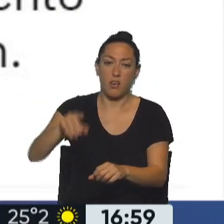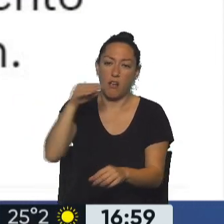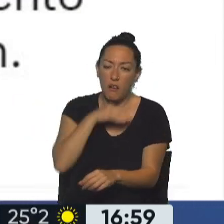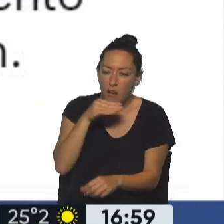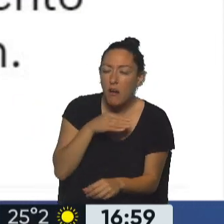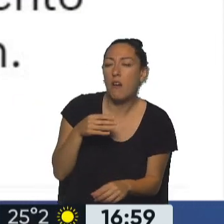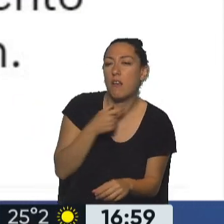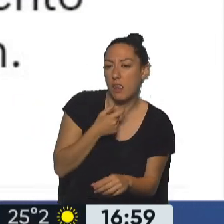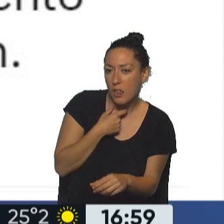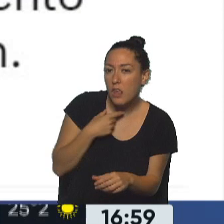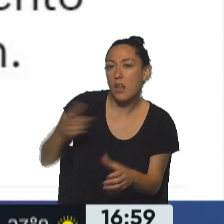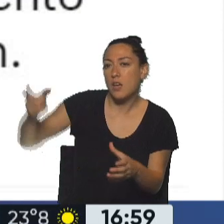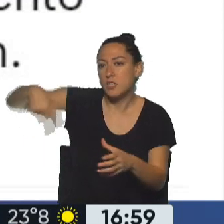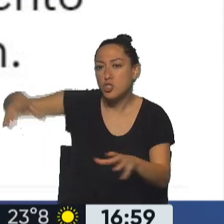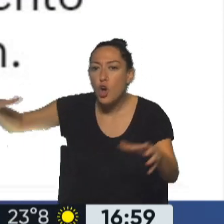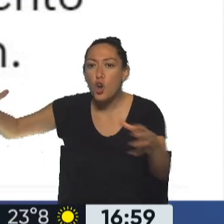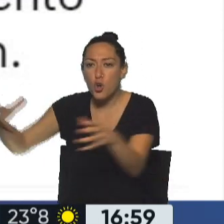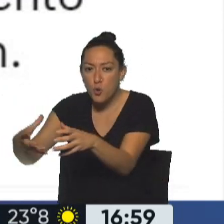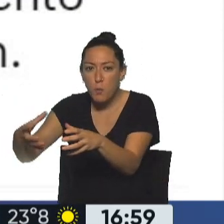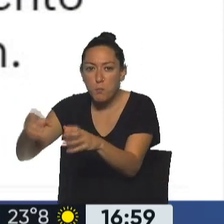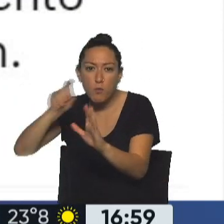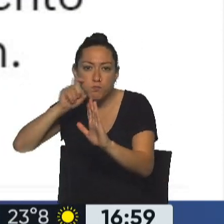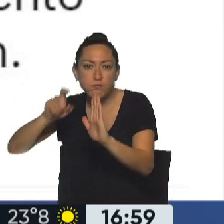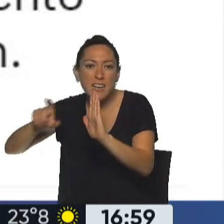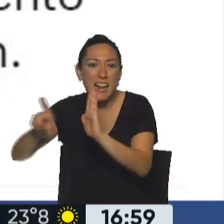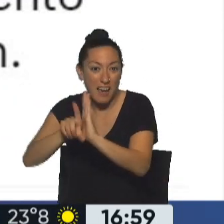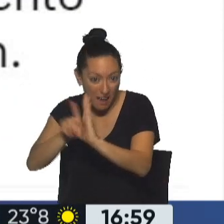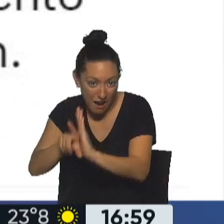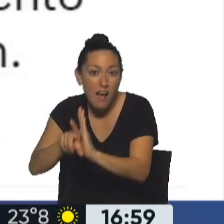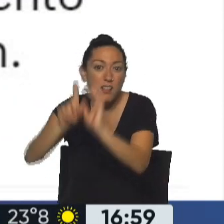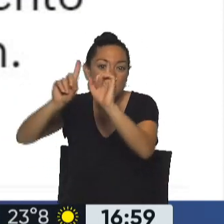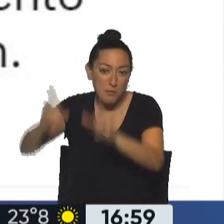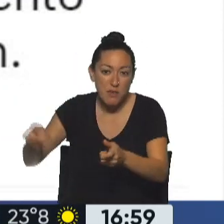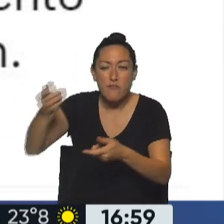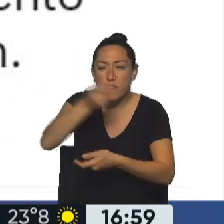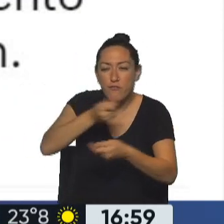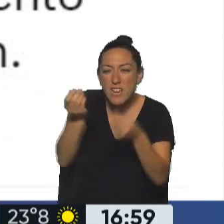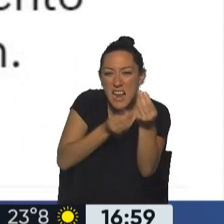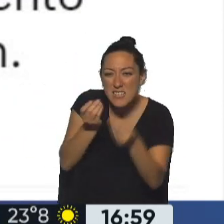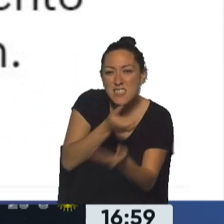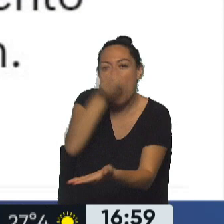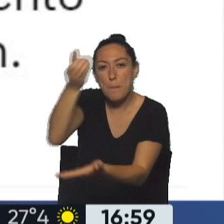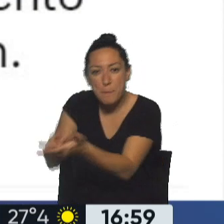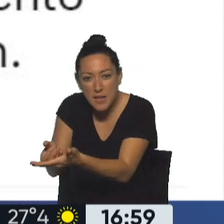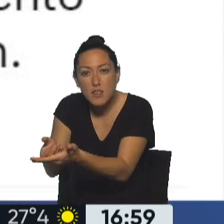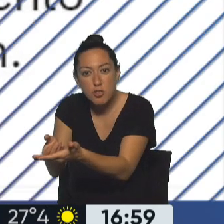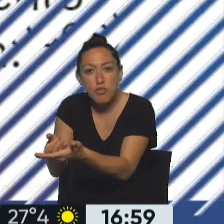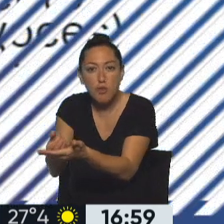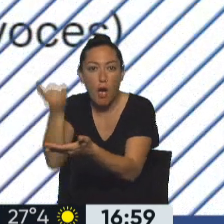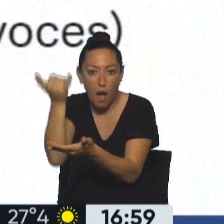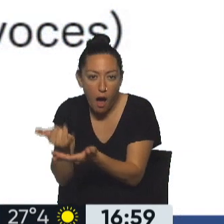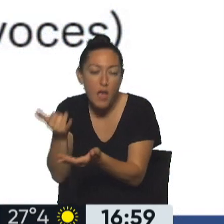una banda criminal con ramificaciones y financiamiento oscuro atentó contra la vida de la vicepresidenta de la